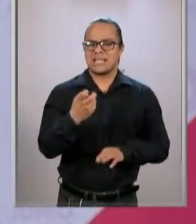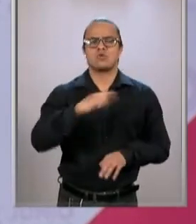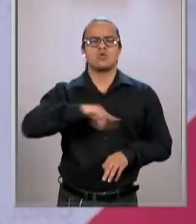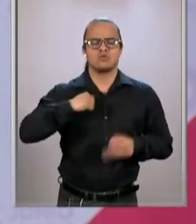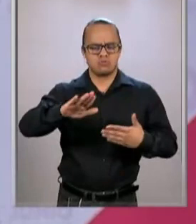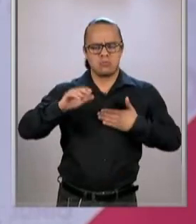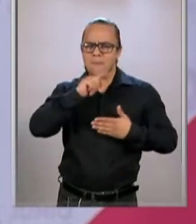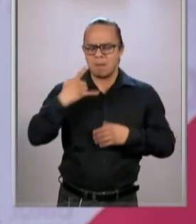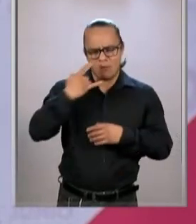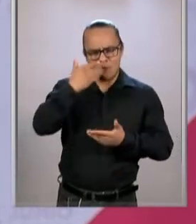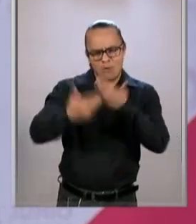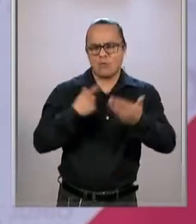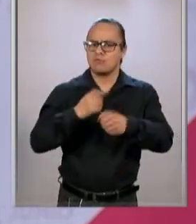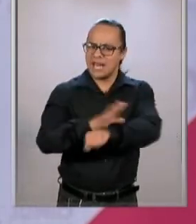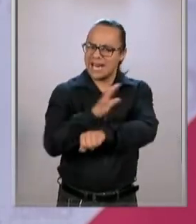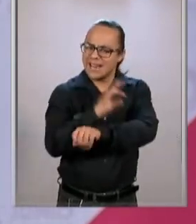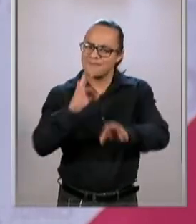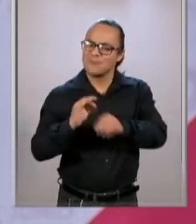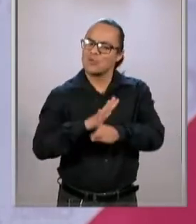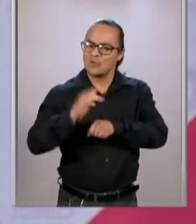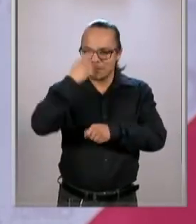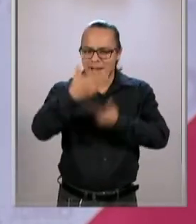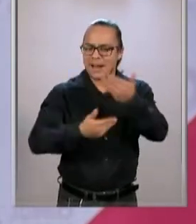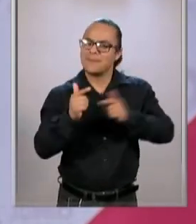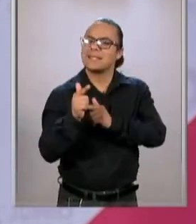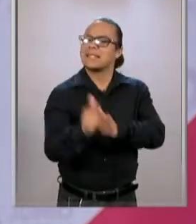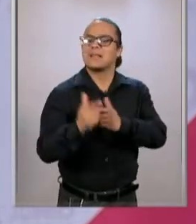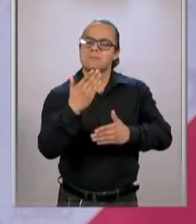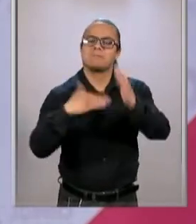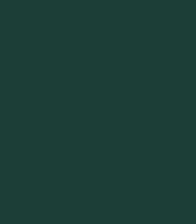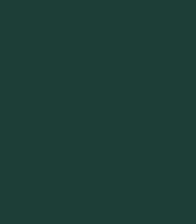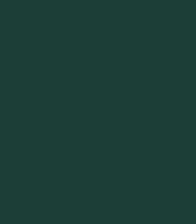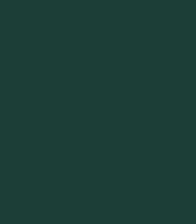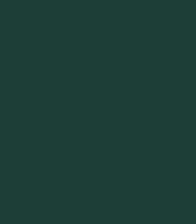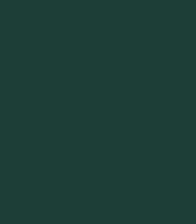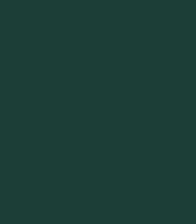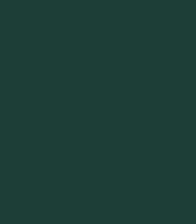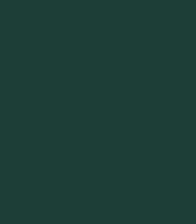las ganas y la energía para poder, sobre todo, sacar adelante el Estado